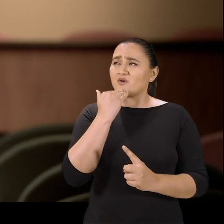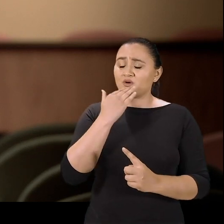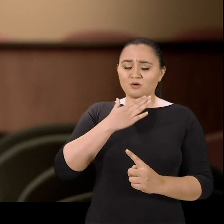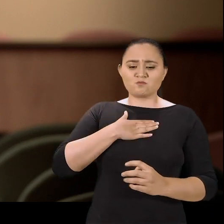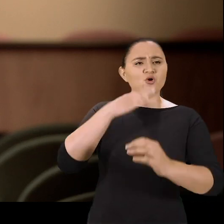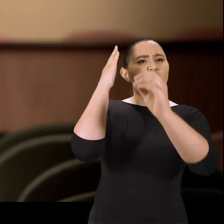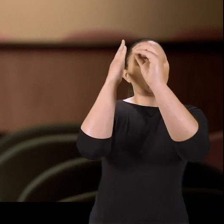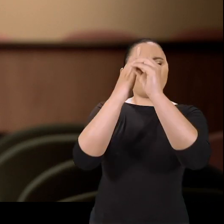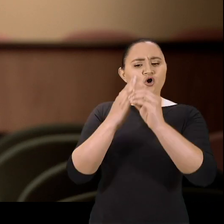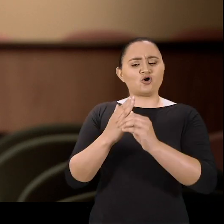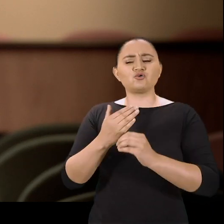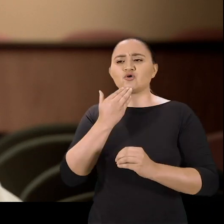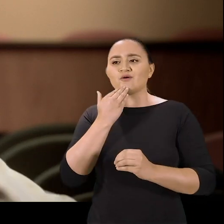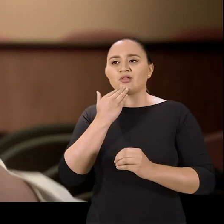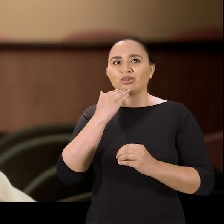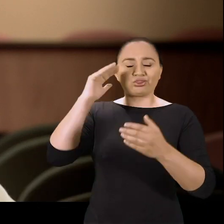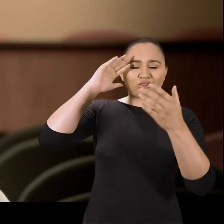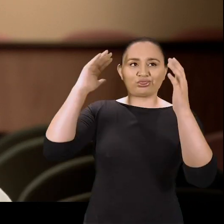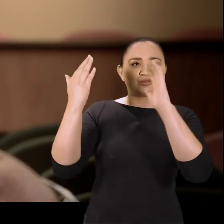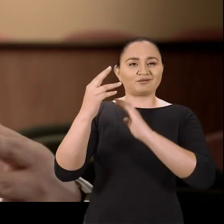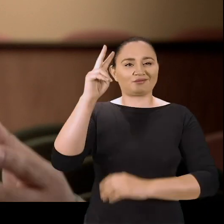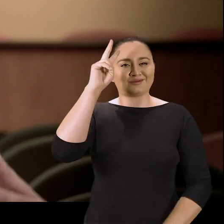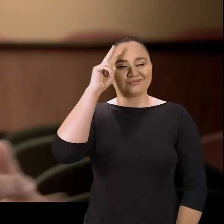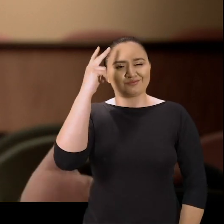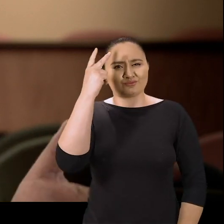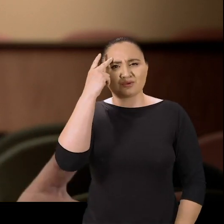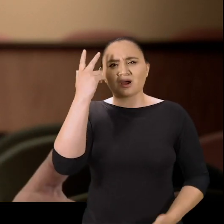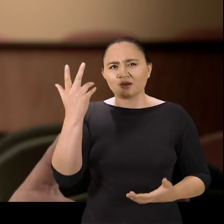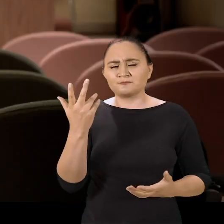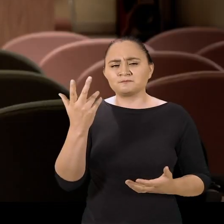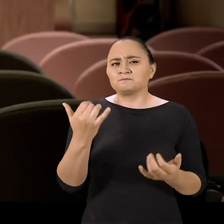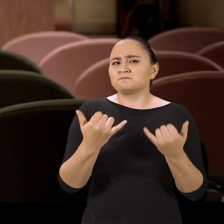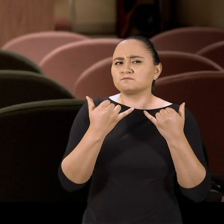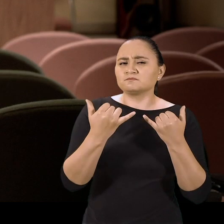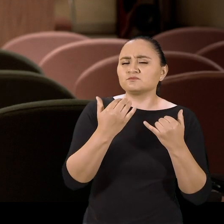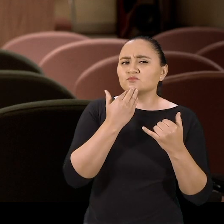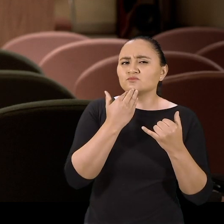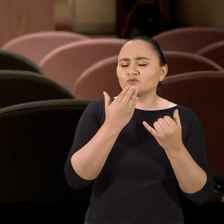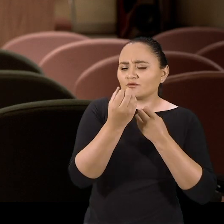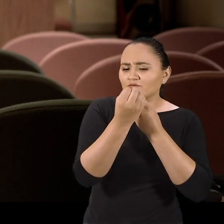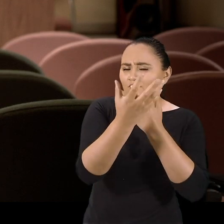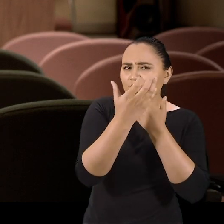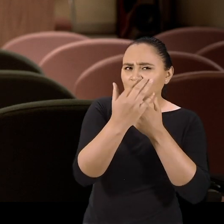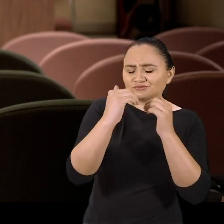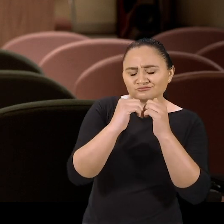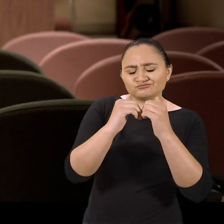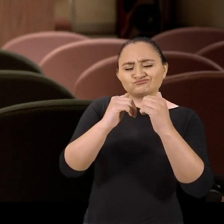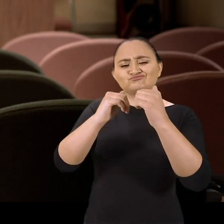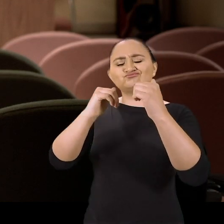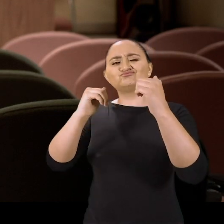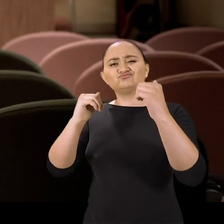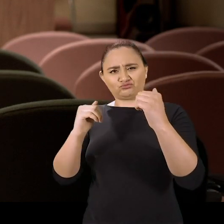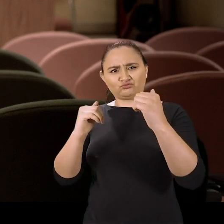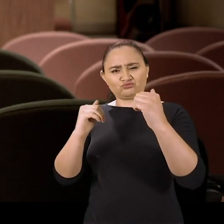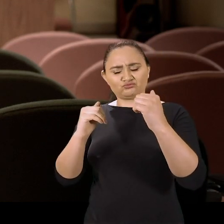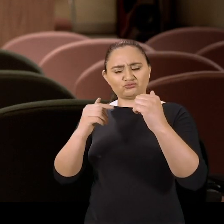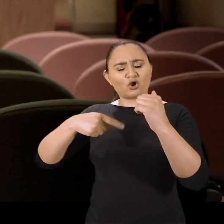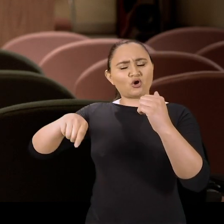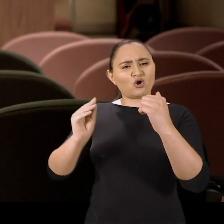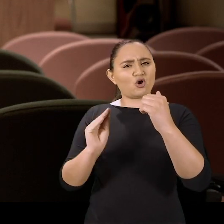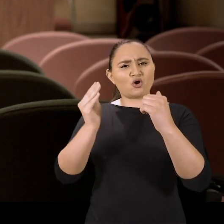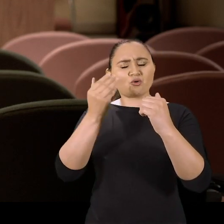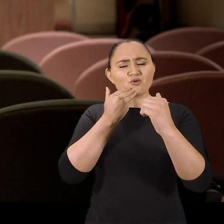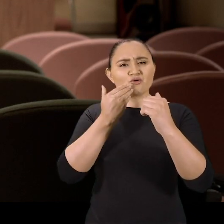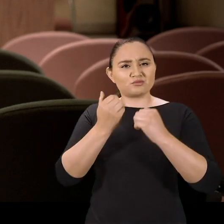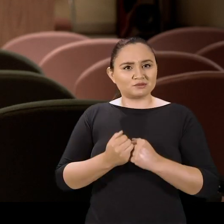su entorno están fundamentados en sus objetivos de manera equivocan como evitamos que este tipo de información realmente afecte o llegue